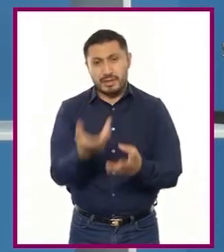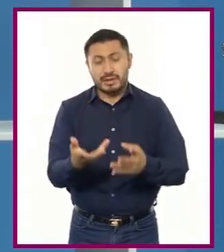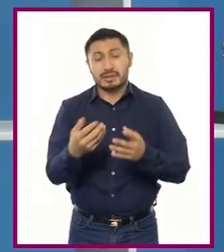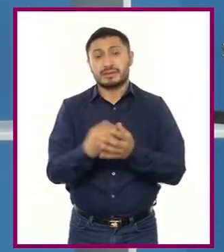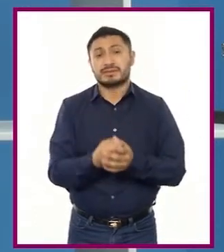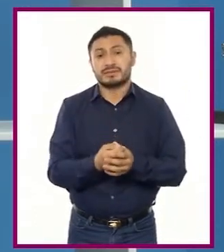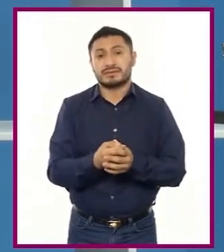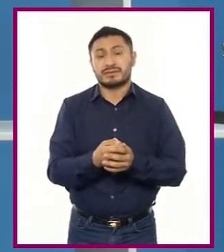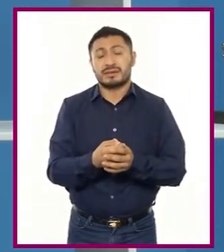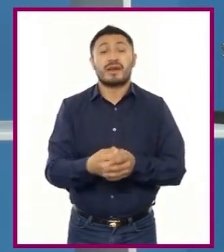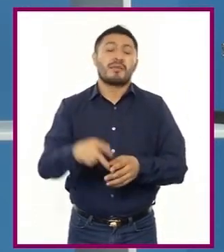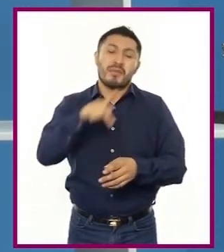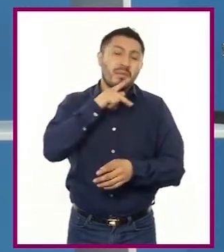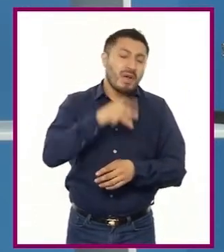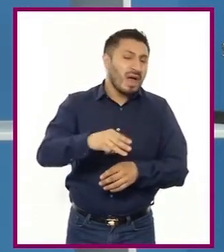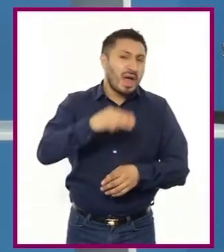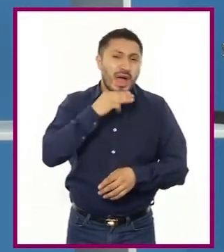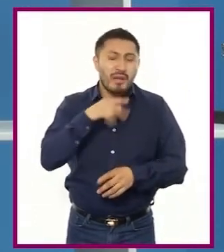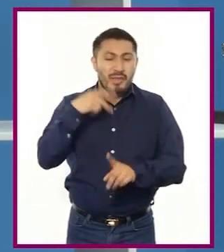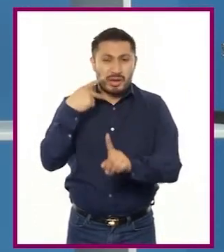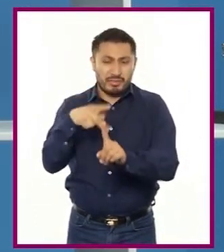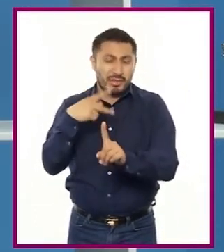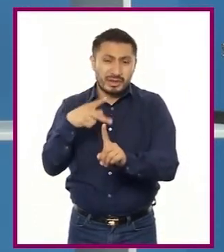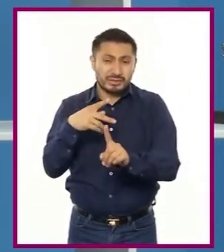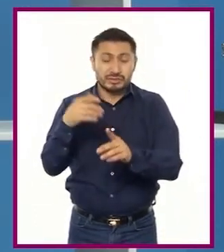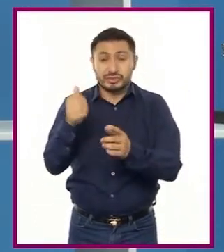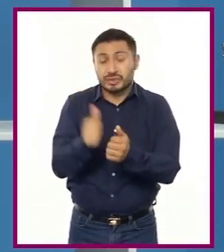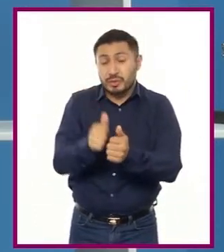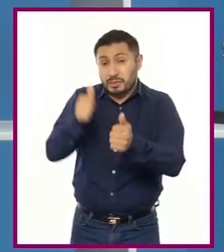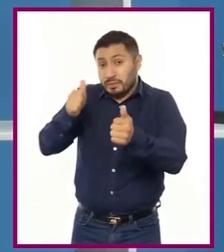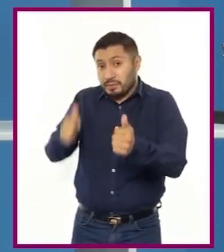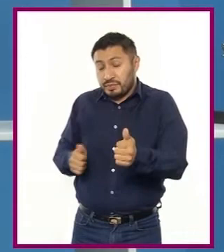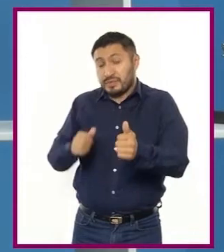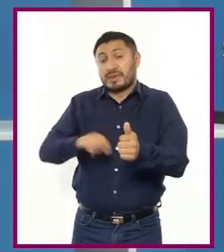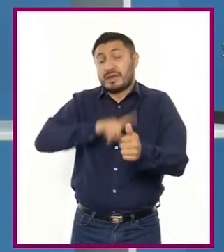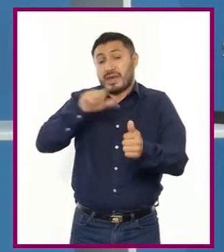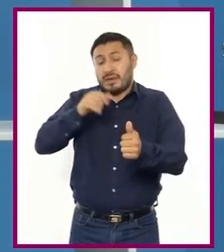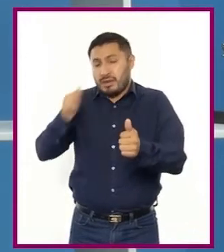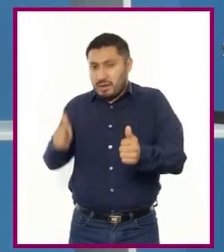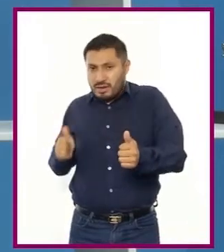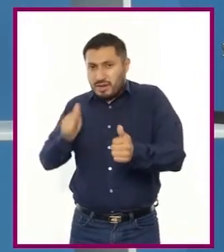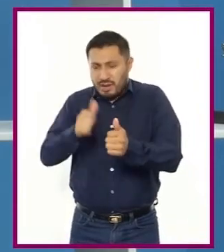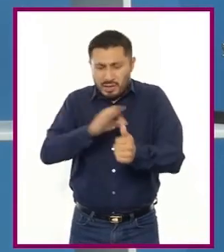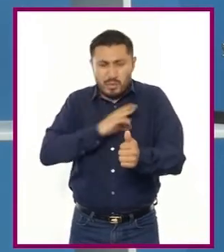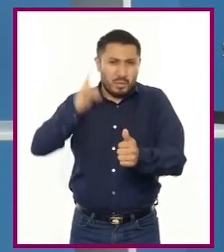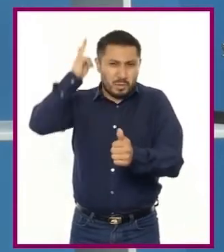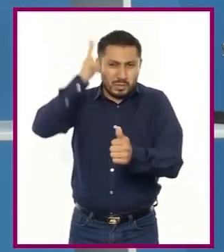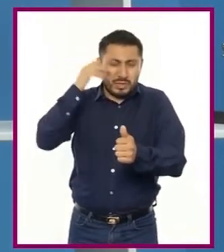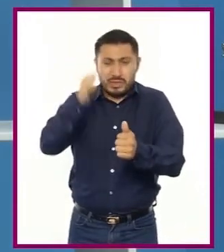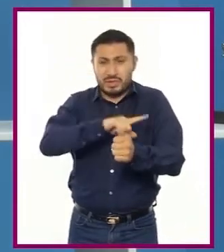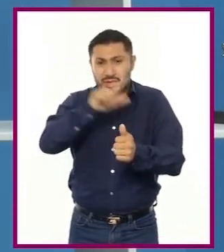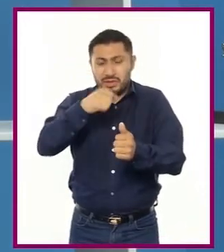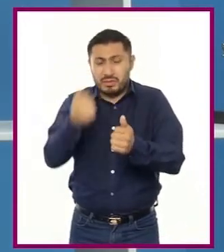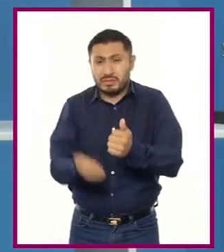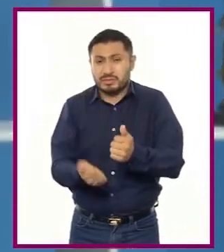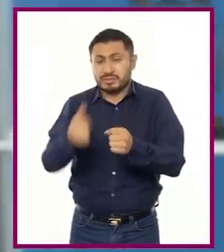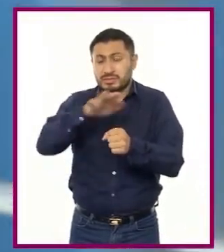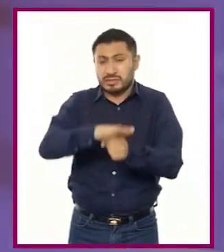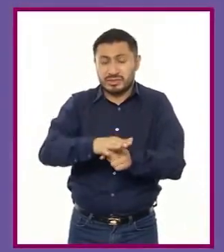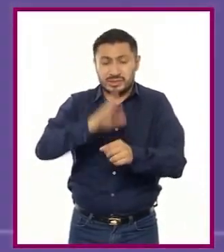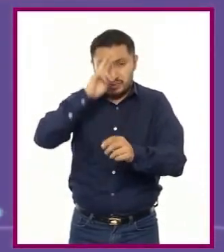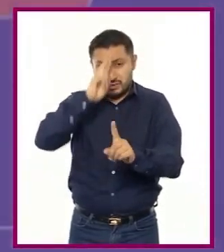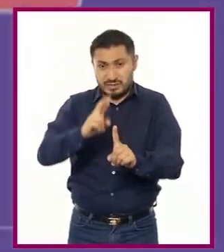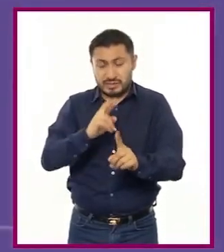o el progenitor de quien fue separado y garantizar administrativamente su restitución sin